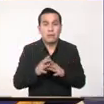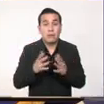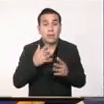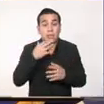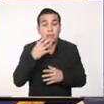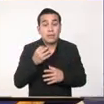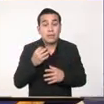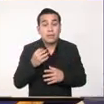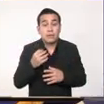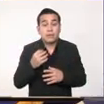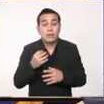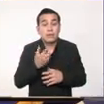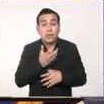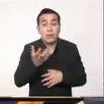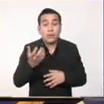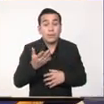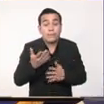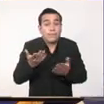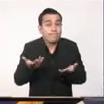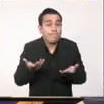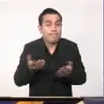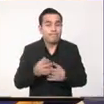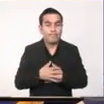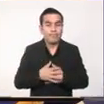el himno de arena, levantando un puño de muerte,